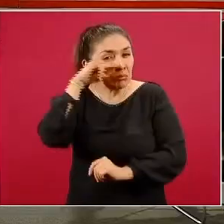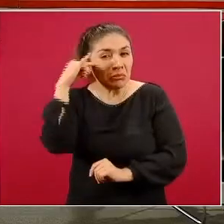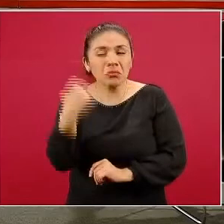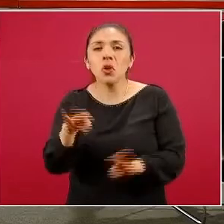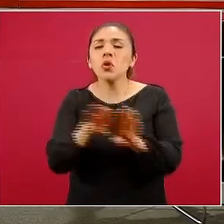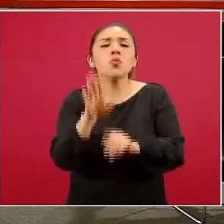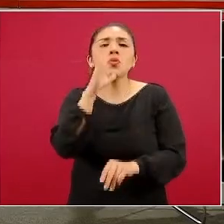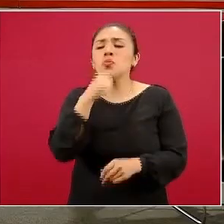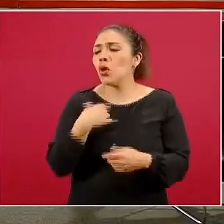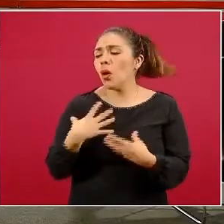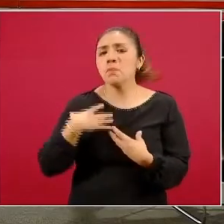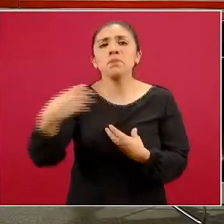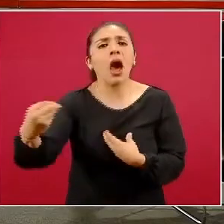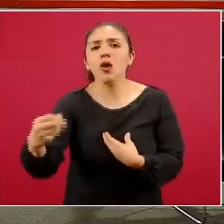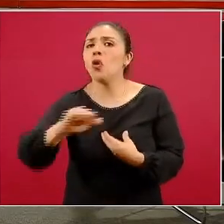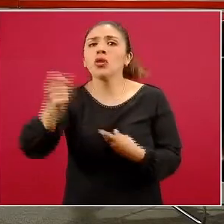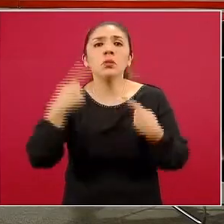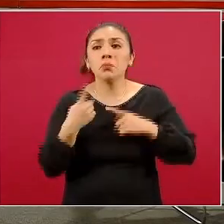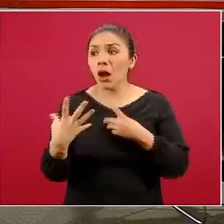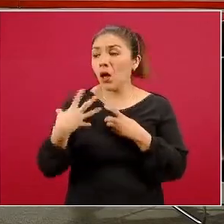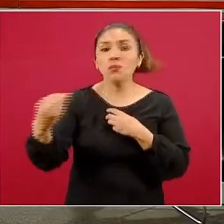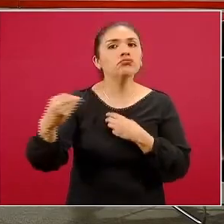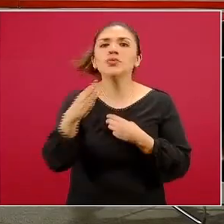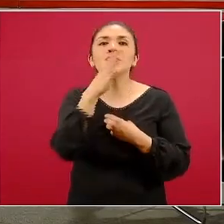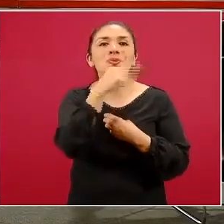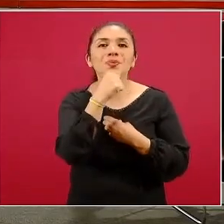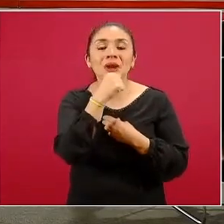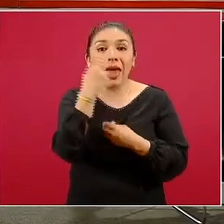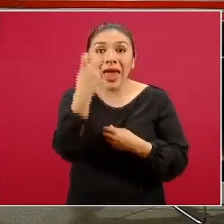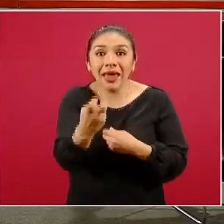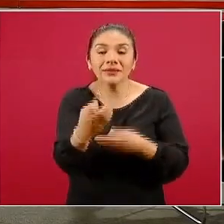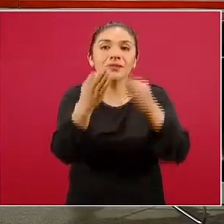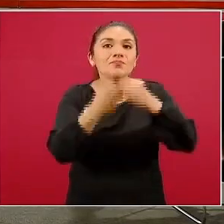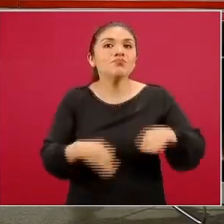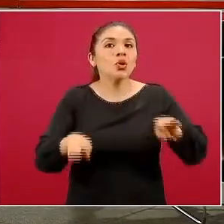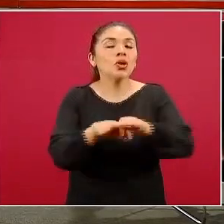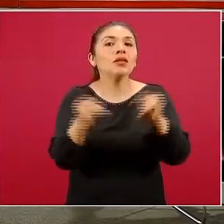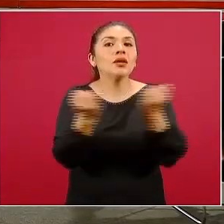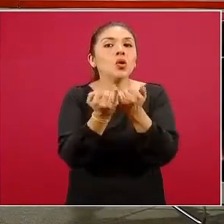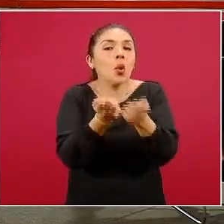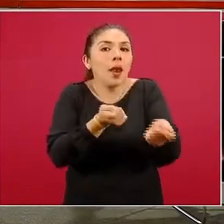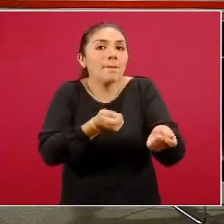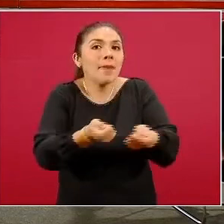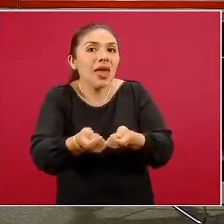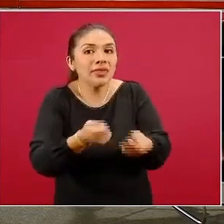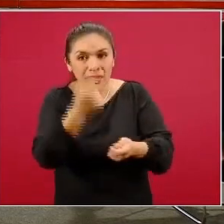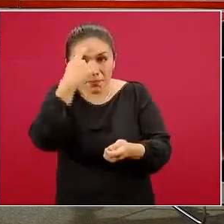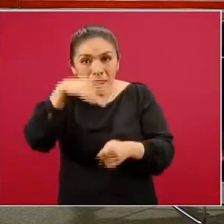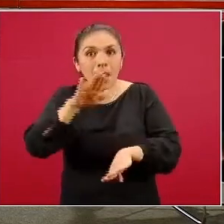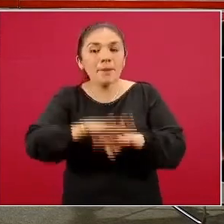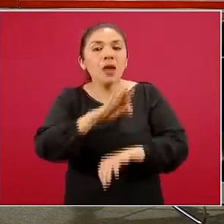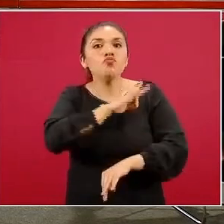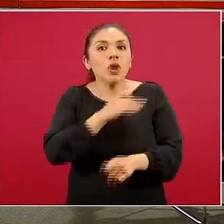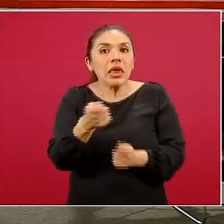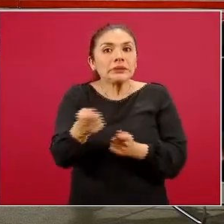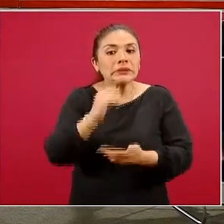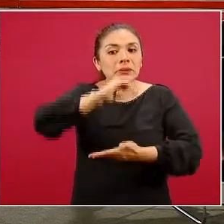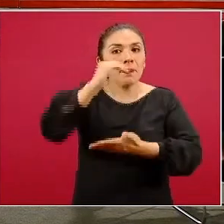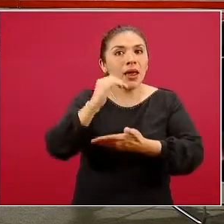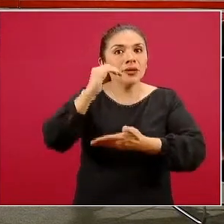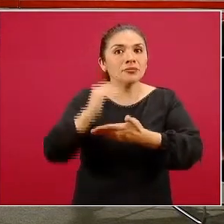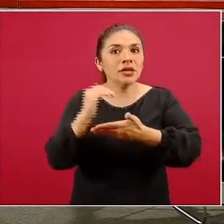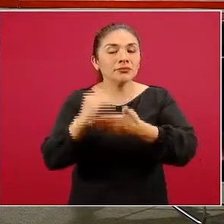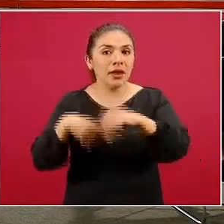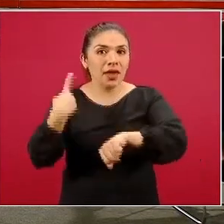a intransmisible, y entonces es otra de las medidas básicas para el control de la epidemia, y por